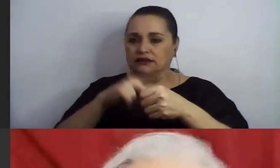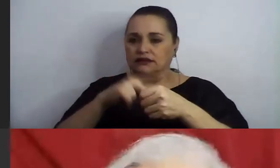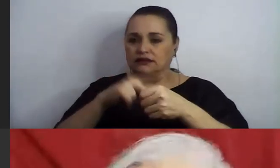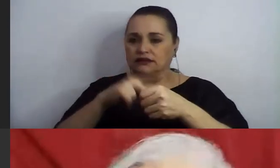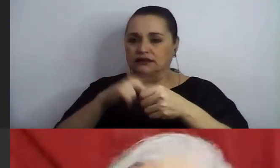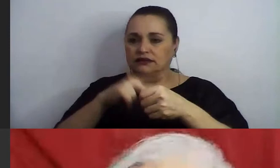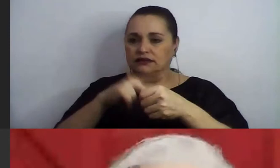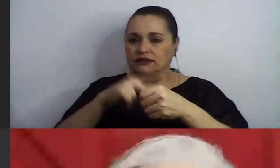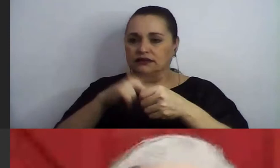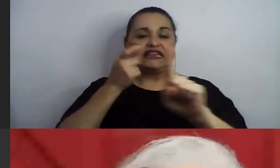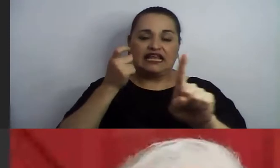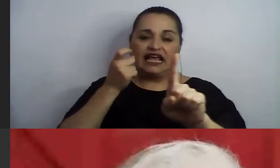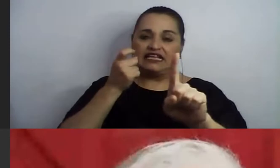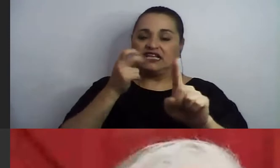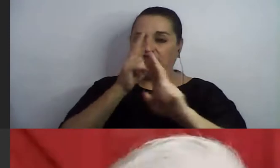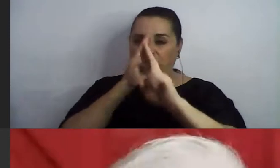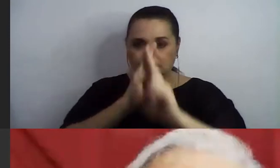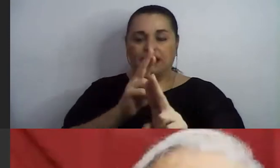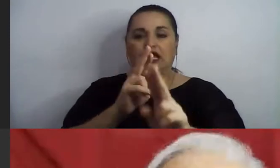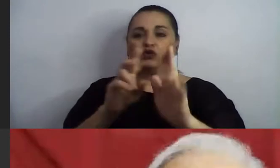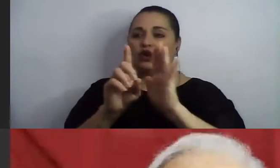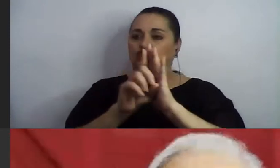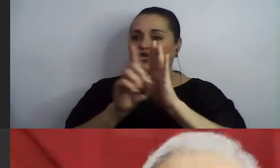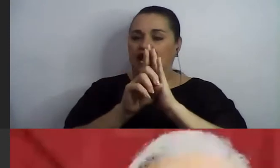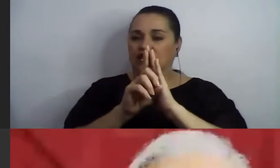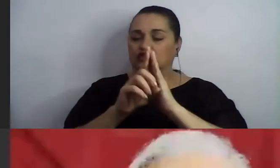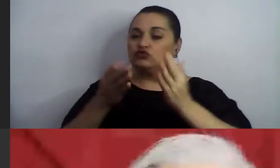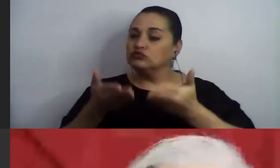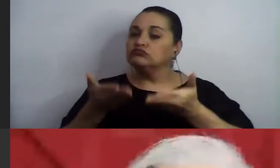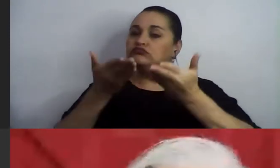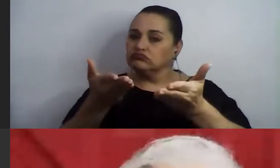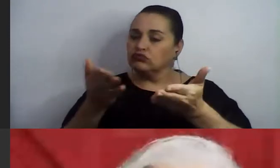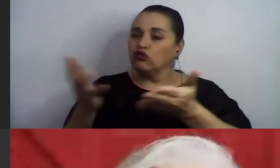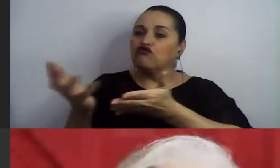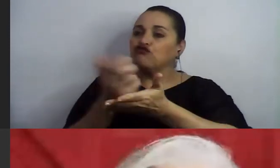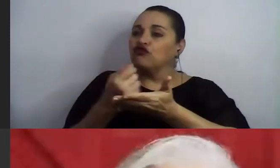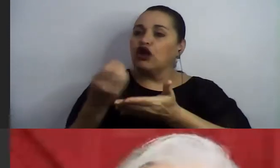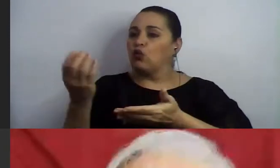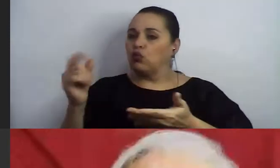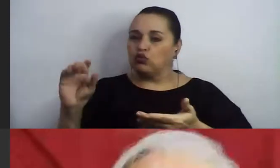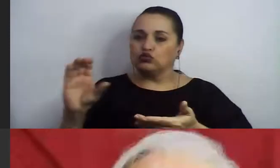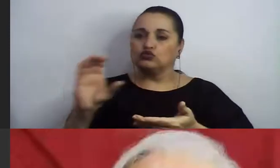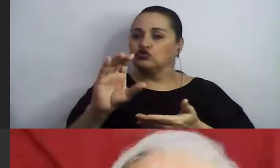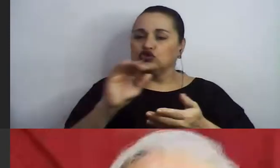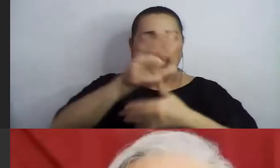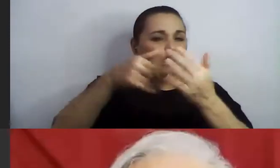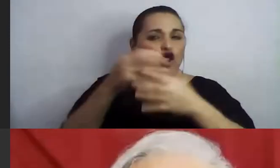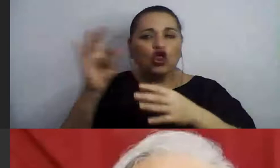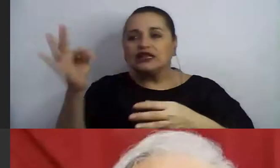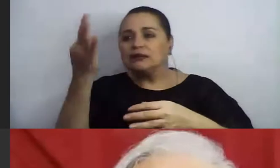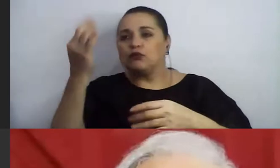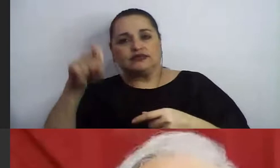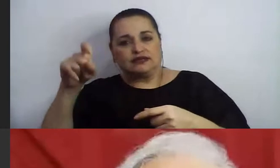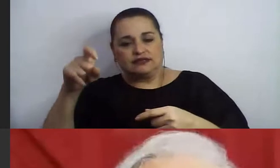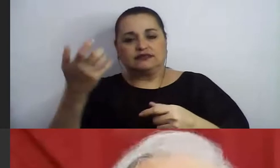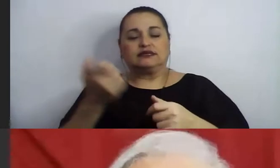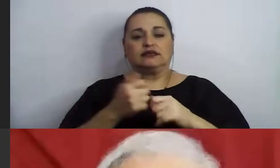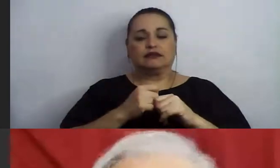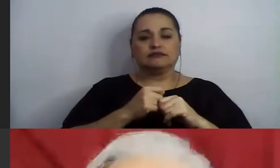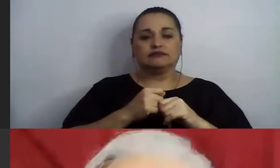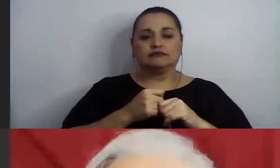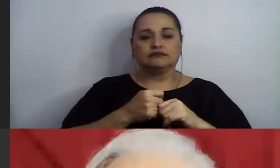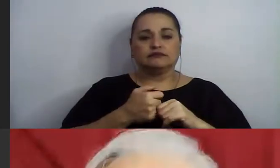y desde el respeto a los derechos e incluso brindando recursos de todo tipo que se requieran. Yo que